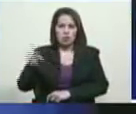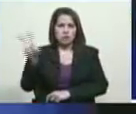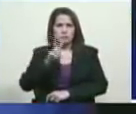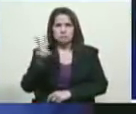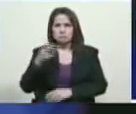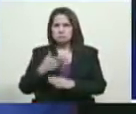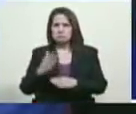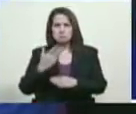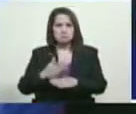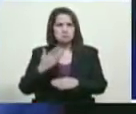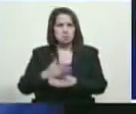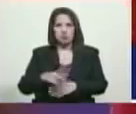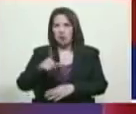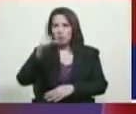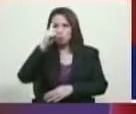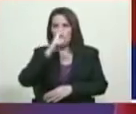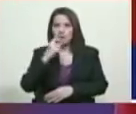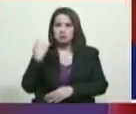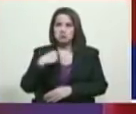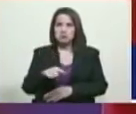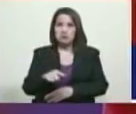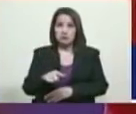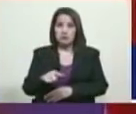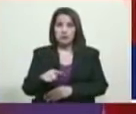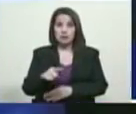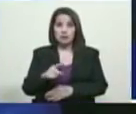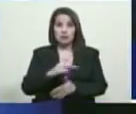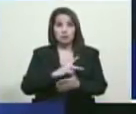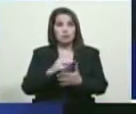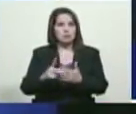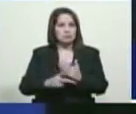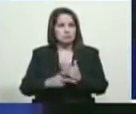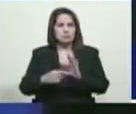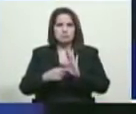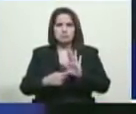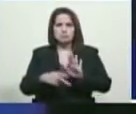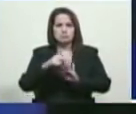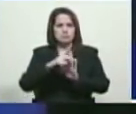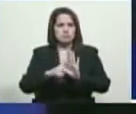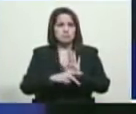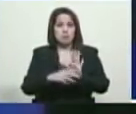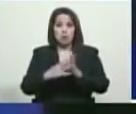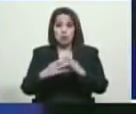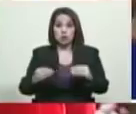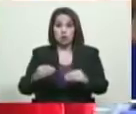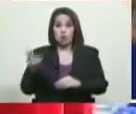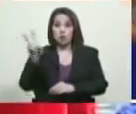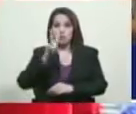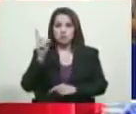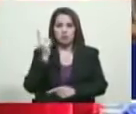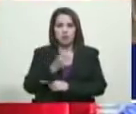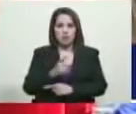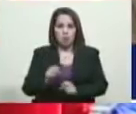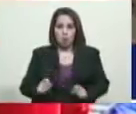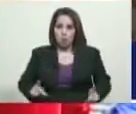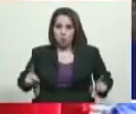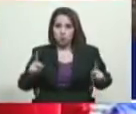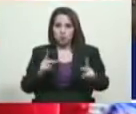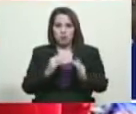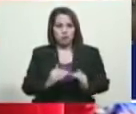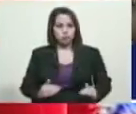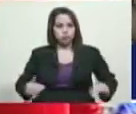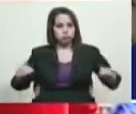para aprender, ofrece este tipo de programas y de misiones para que todos los venezolanos tengan la gran oportunidad de crecer y